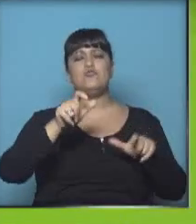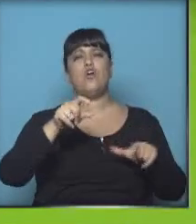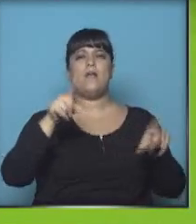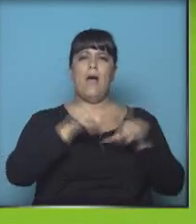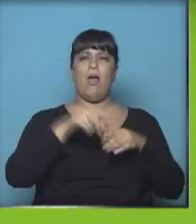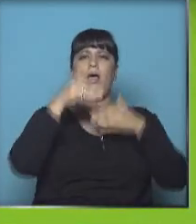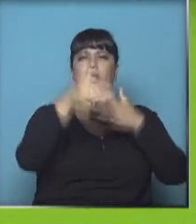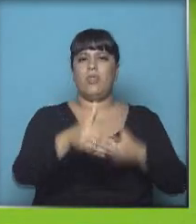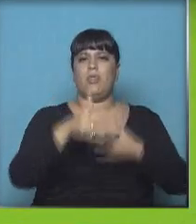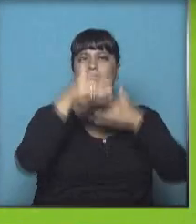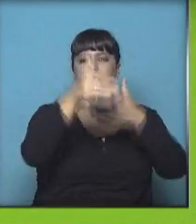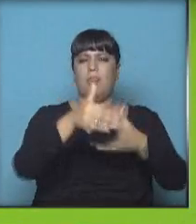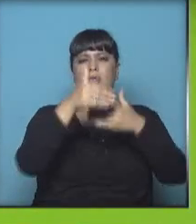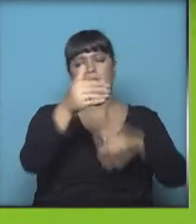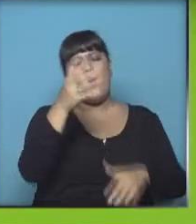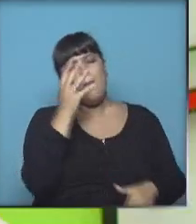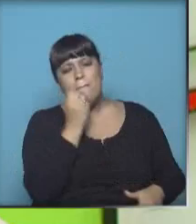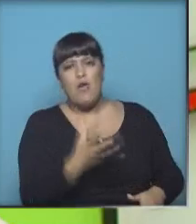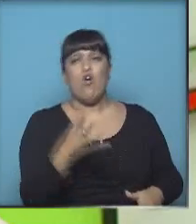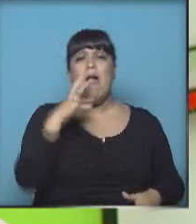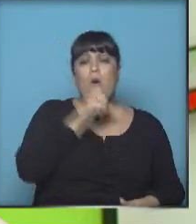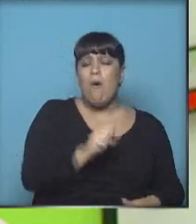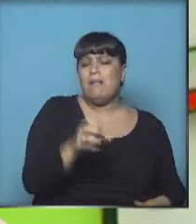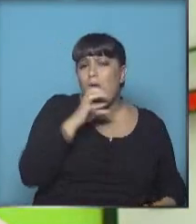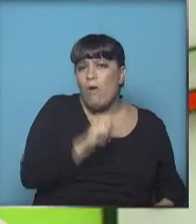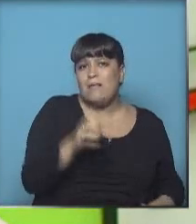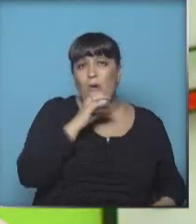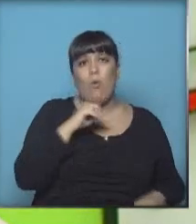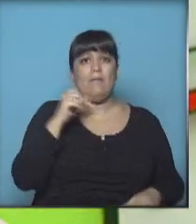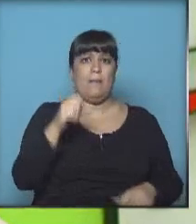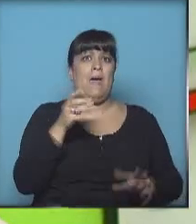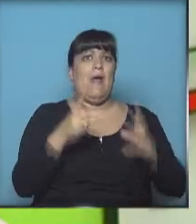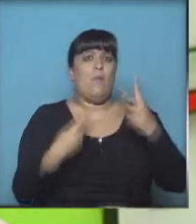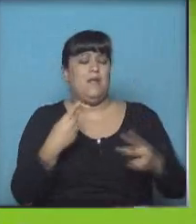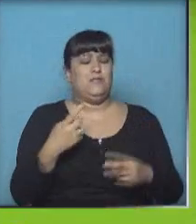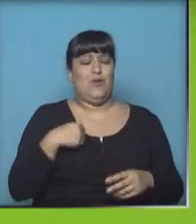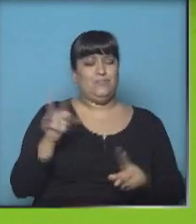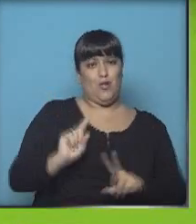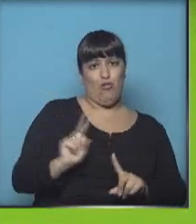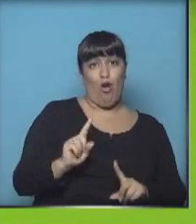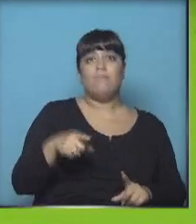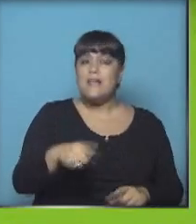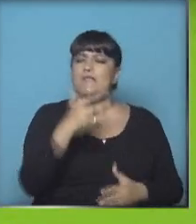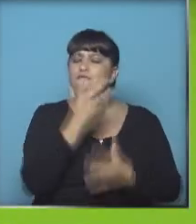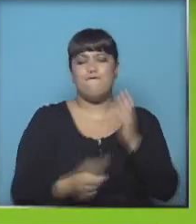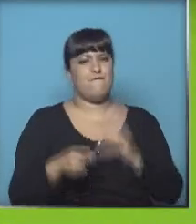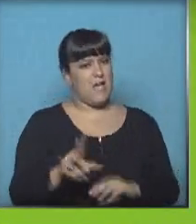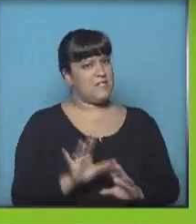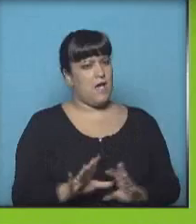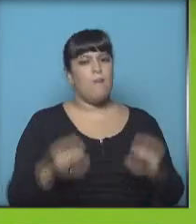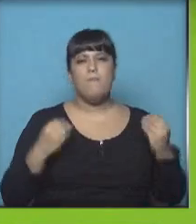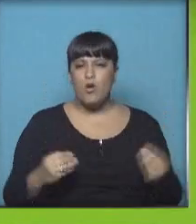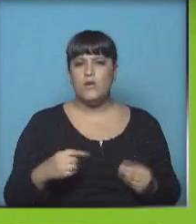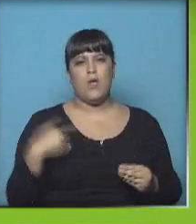determinadas circunstancias y preferimos aguantar las consecuencias antes de la operación. Y esto creo que es un error conceptual porque